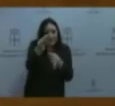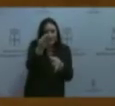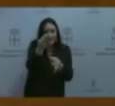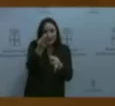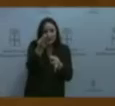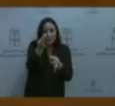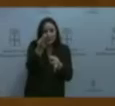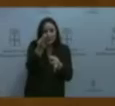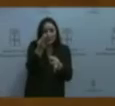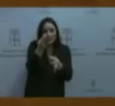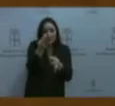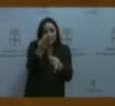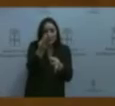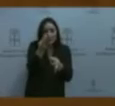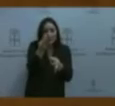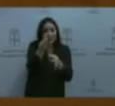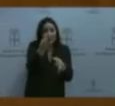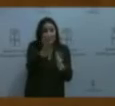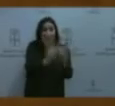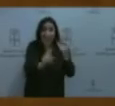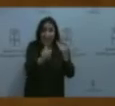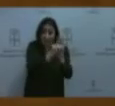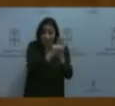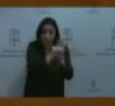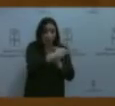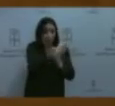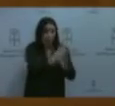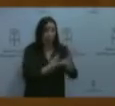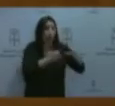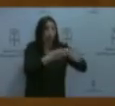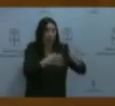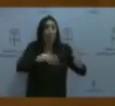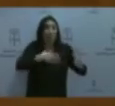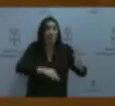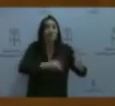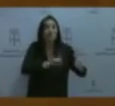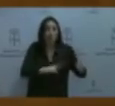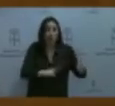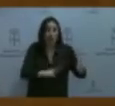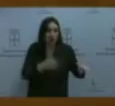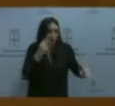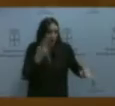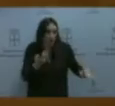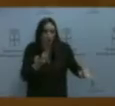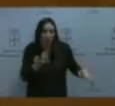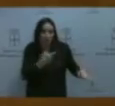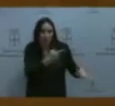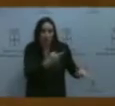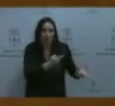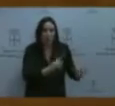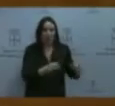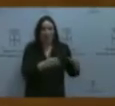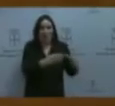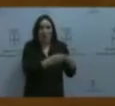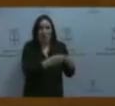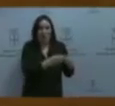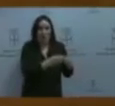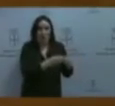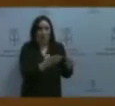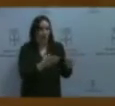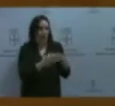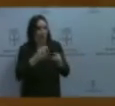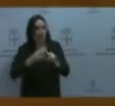articulado con este grupo parlamentario en una reunión técnica? Espero que no tenga miedo a eso, a reunirse con un grupo parlamentario en calidad de